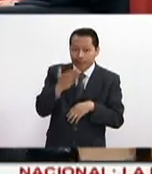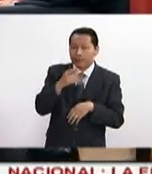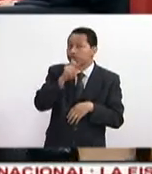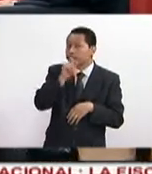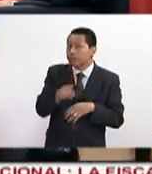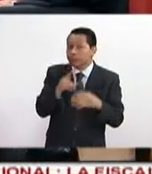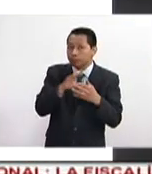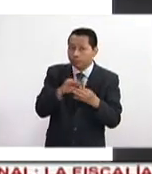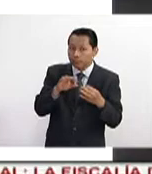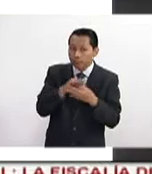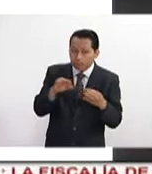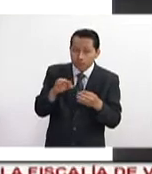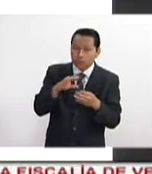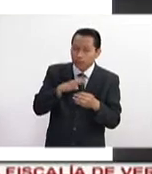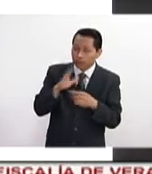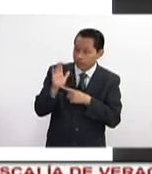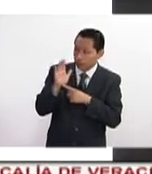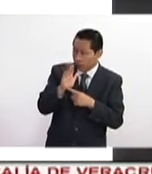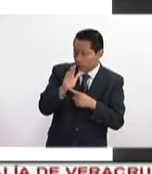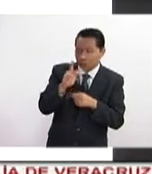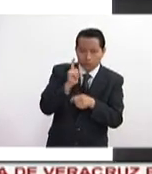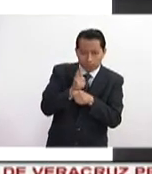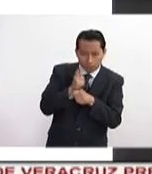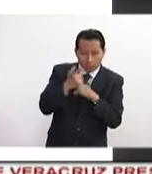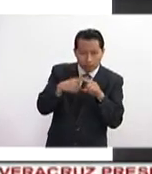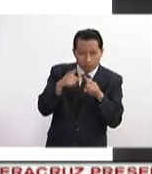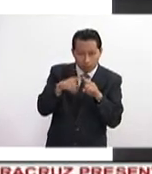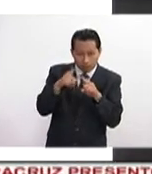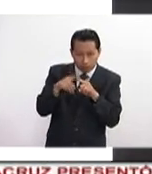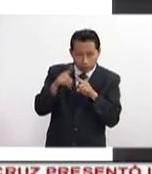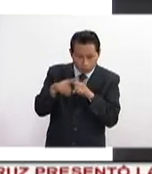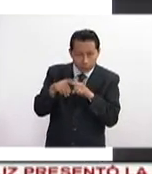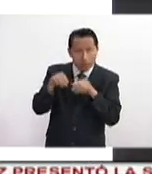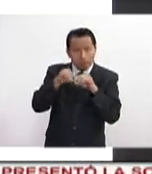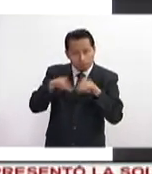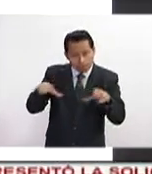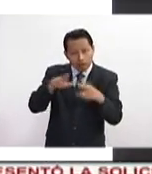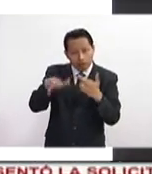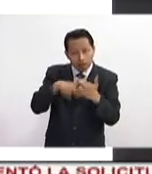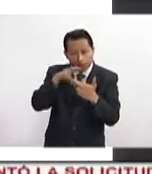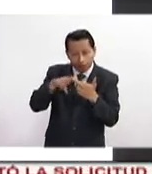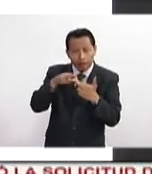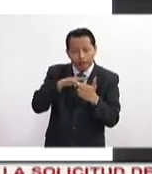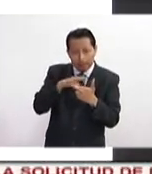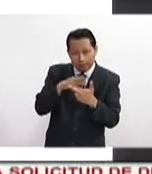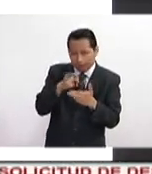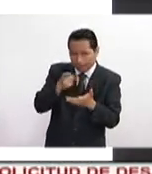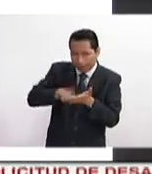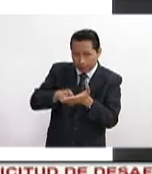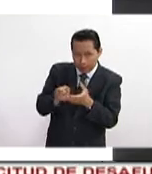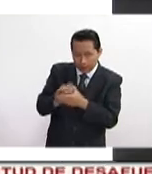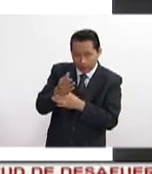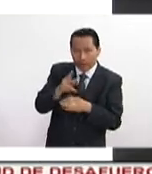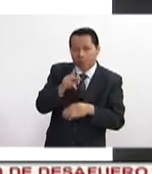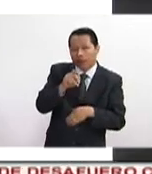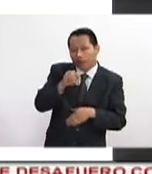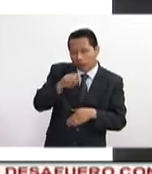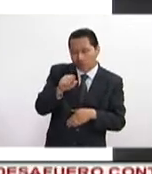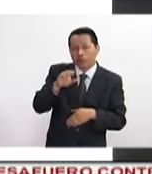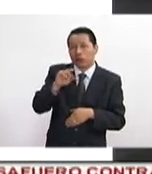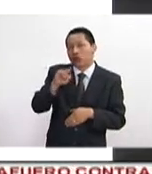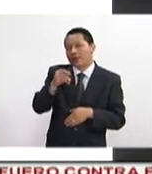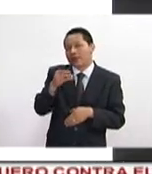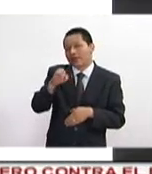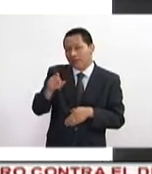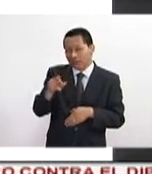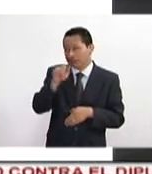también los casos que se han desatado y, digamos, diseminado por toda la región han salido de ahí, ¿no? Como es Petrobras, Odebrecht,